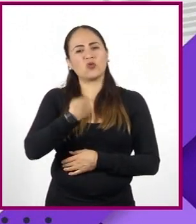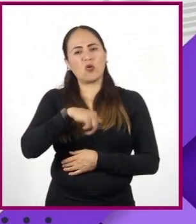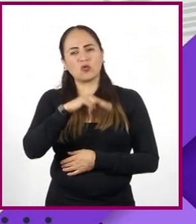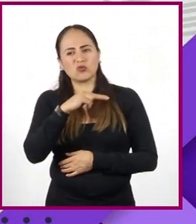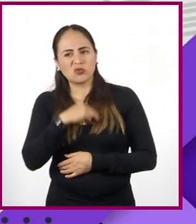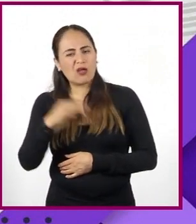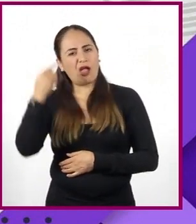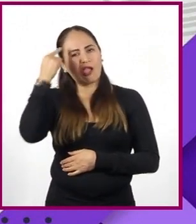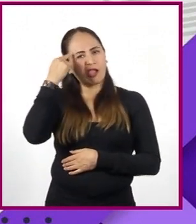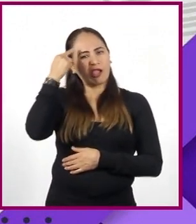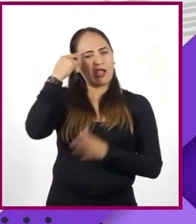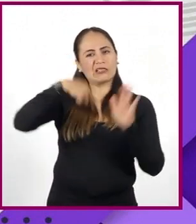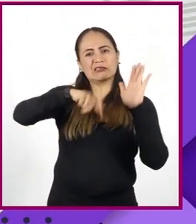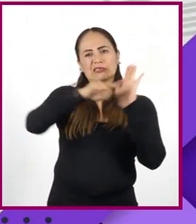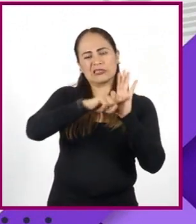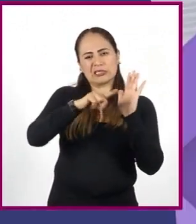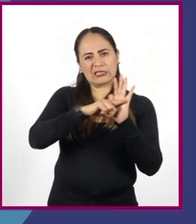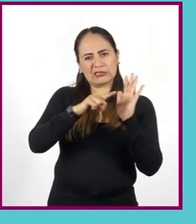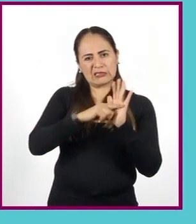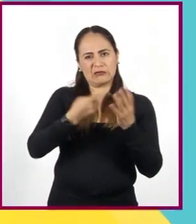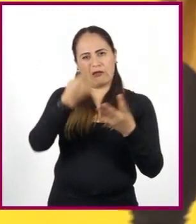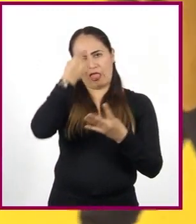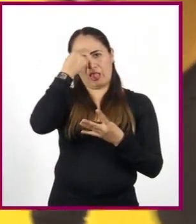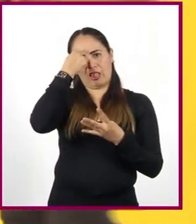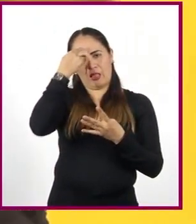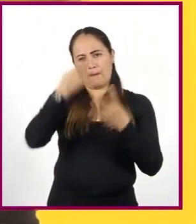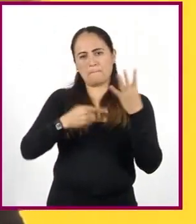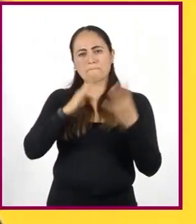por prejuicios, estigmas o estereotipos.